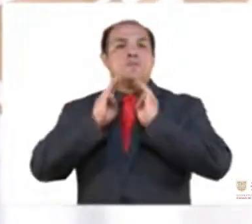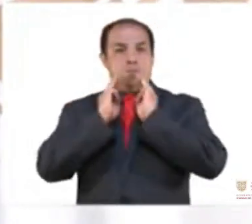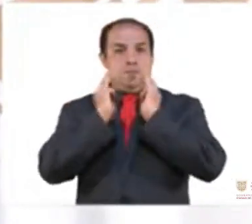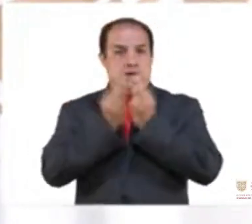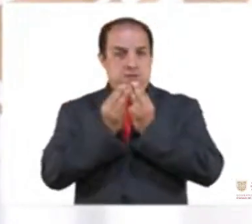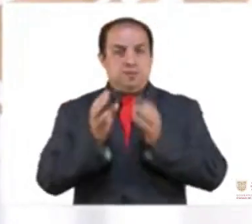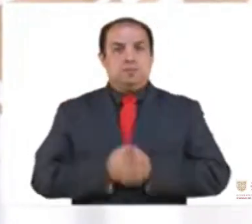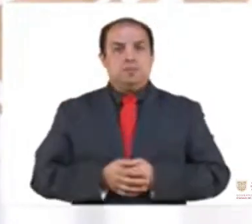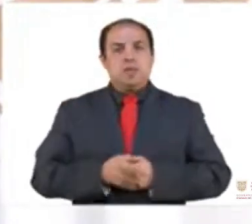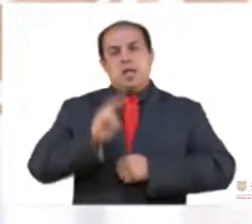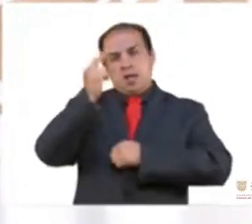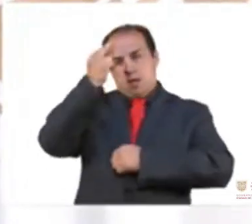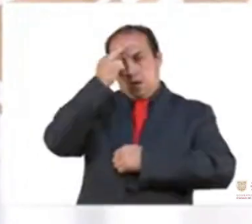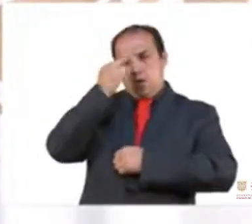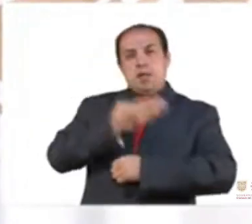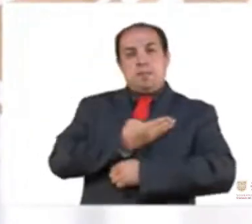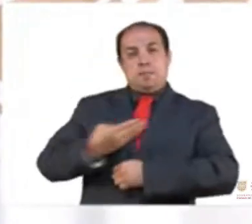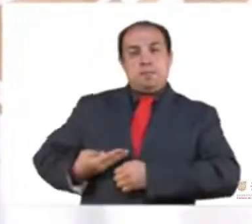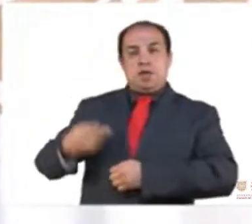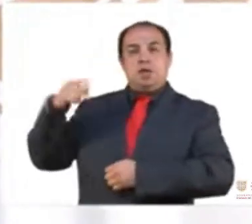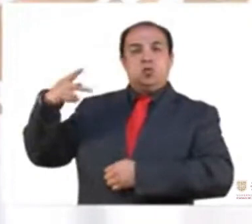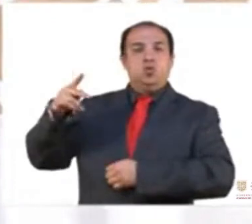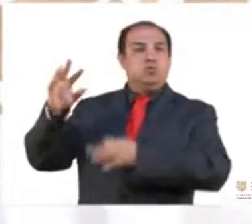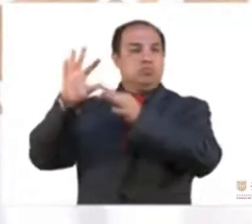Yo recuerdo un discurso del presidente